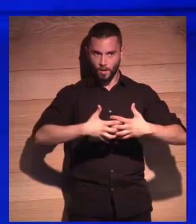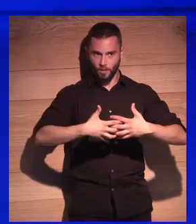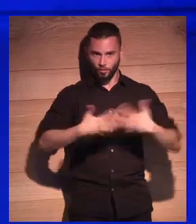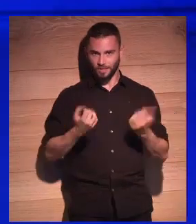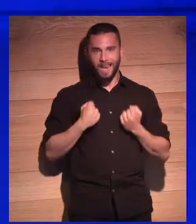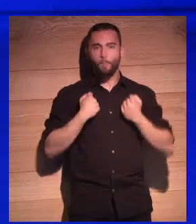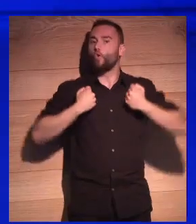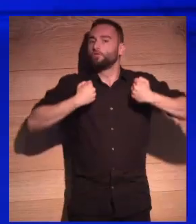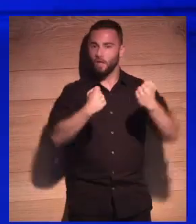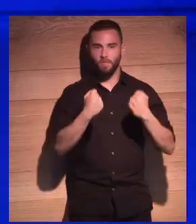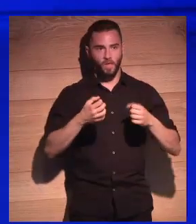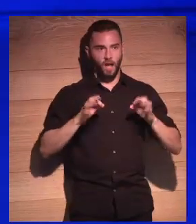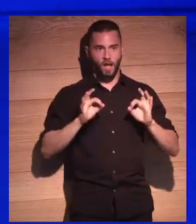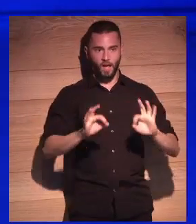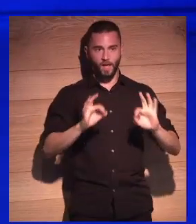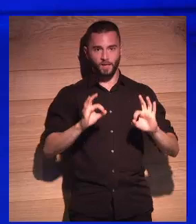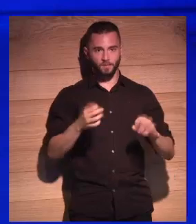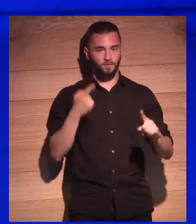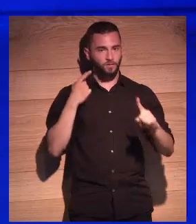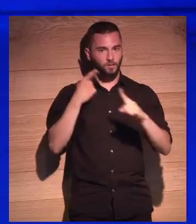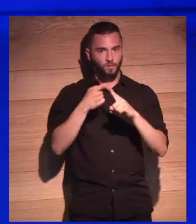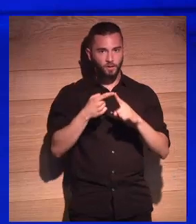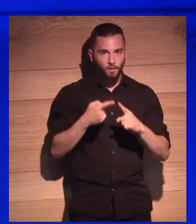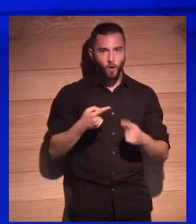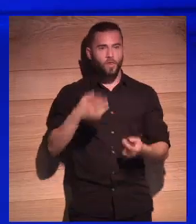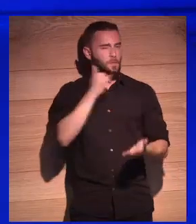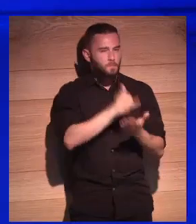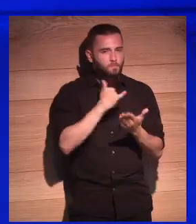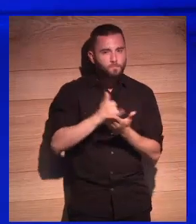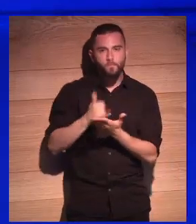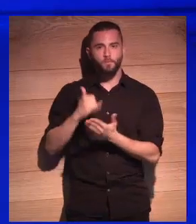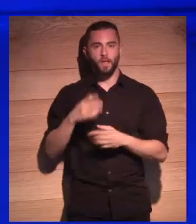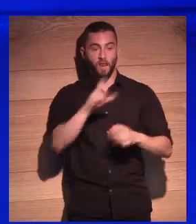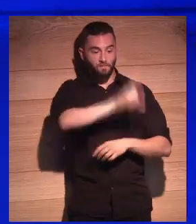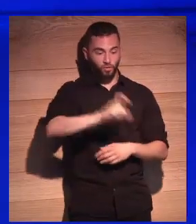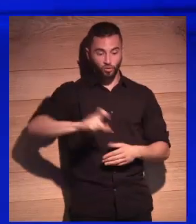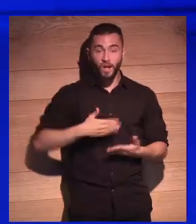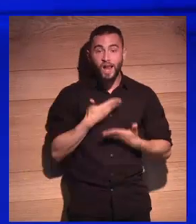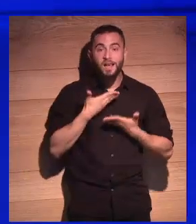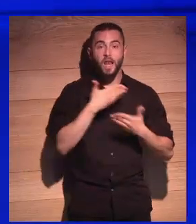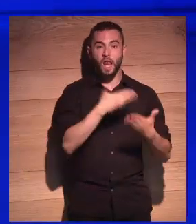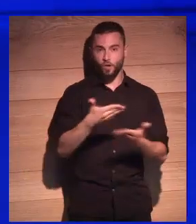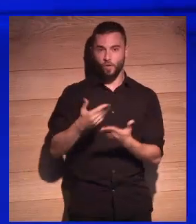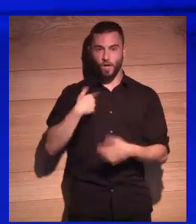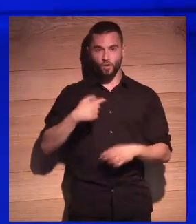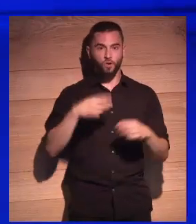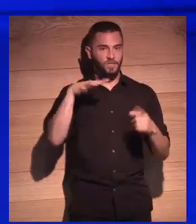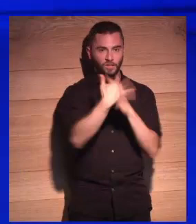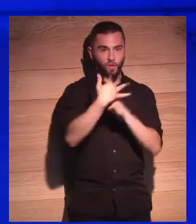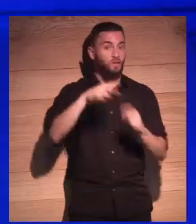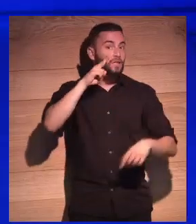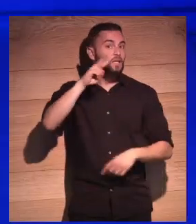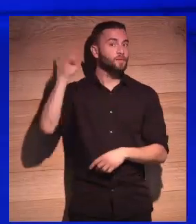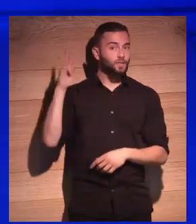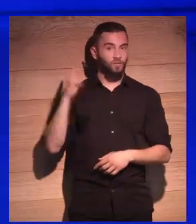de realidad virtual, de inmersión, para que la gente de verdad le ayude. Yo he llegado a ver casos de gente, nosotros llegamos a probar